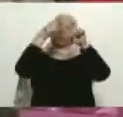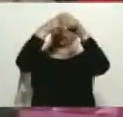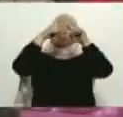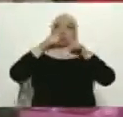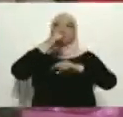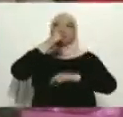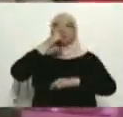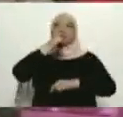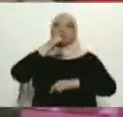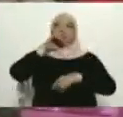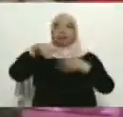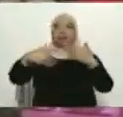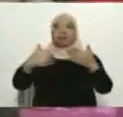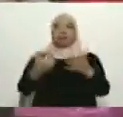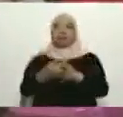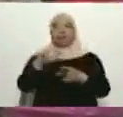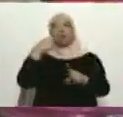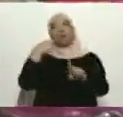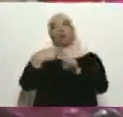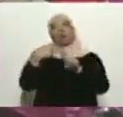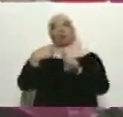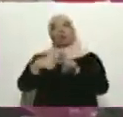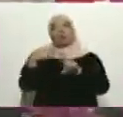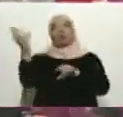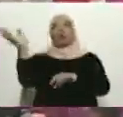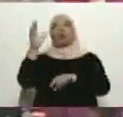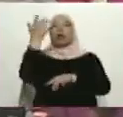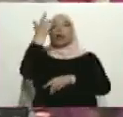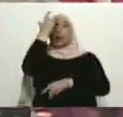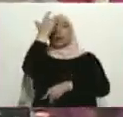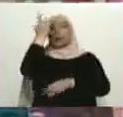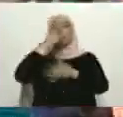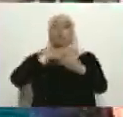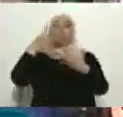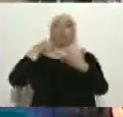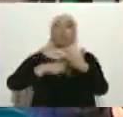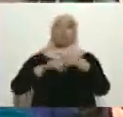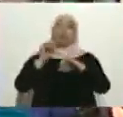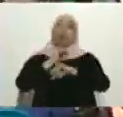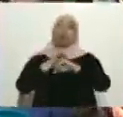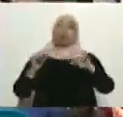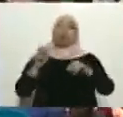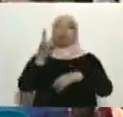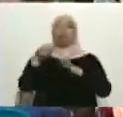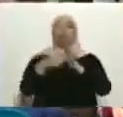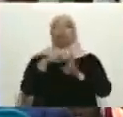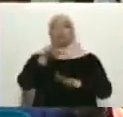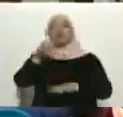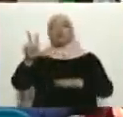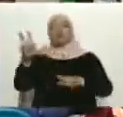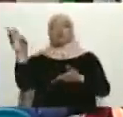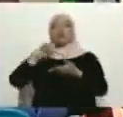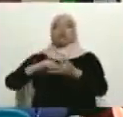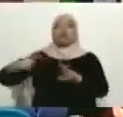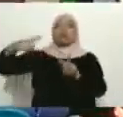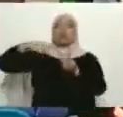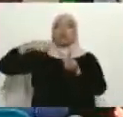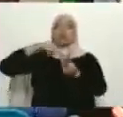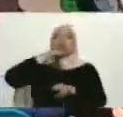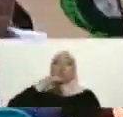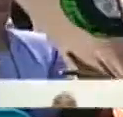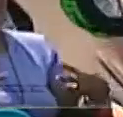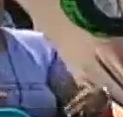manejamos de este positivo balance carnavales felices y seguro 2023 retornamos el contacto del